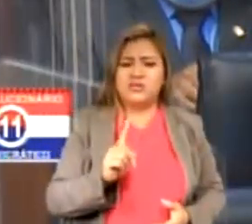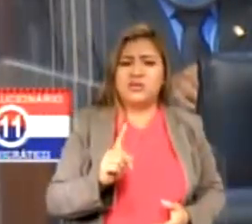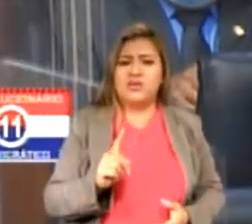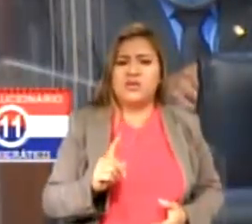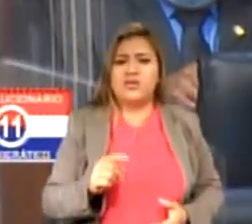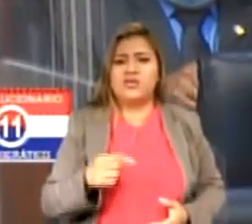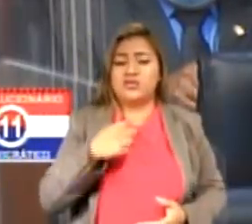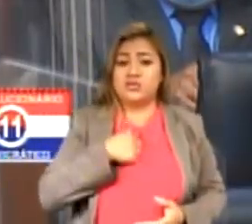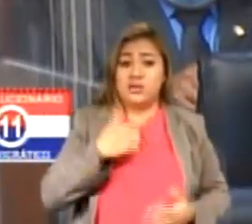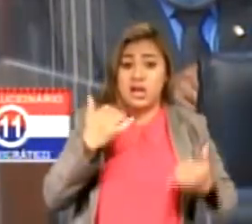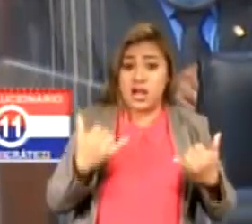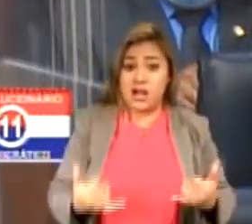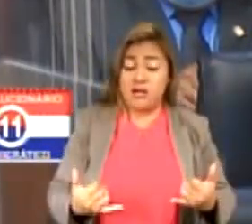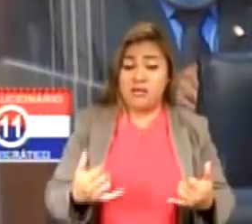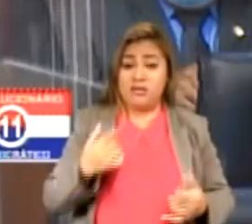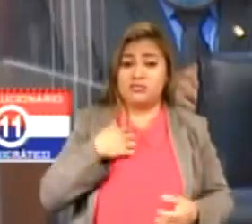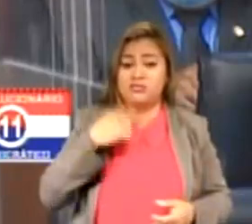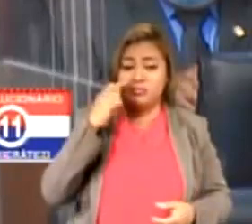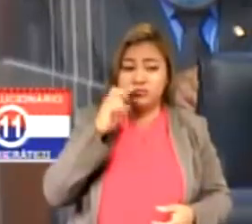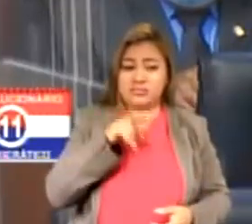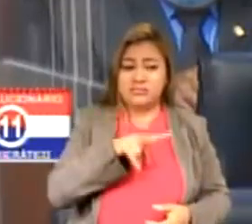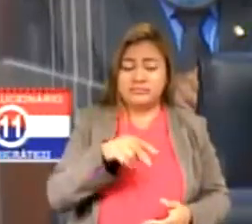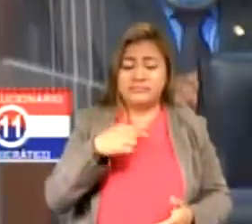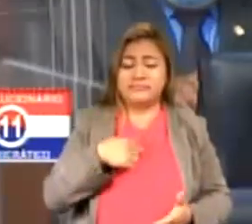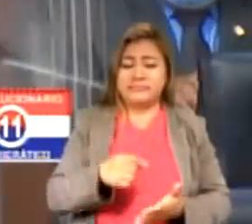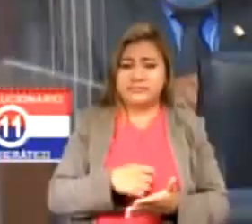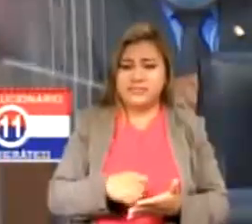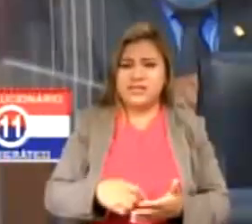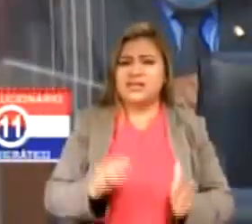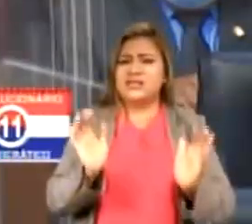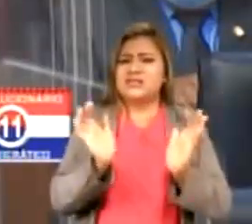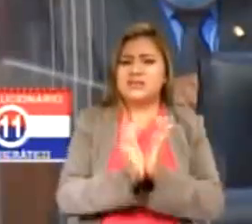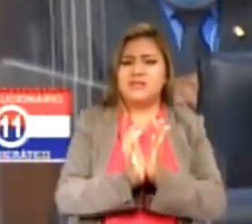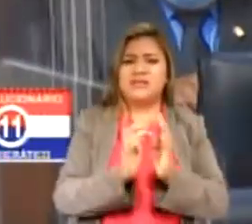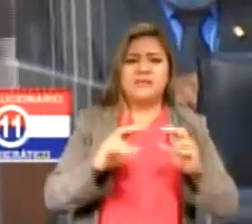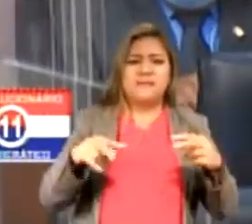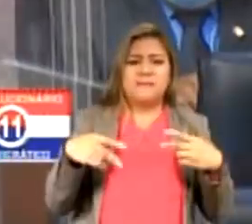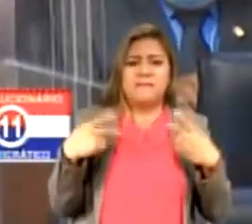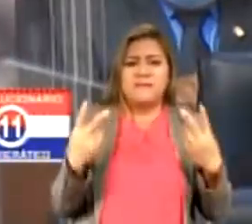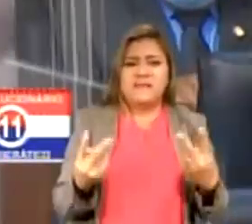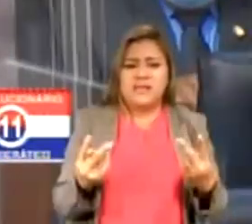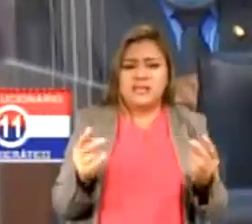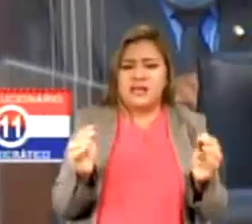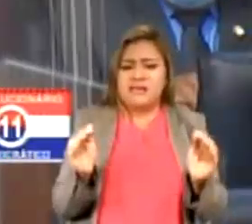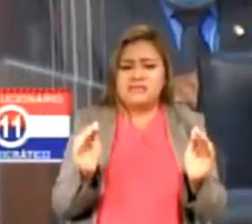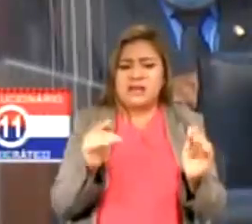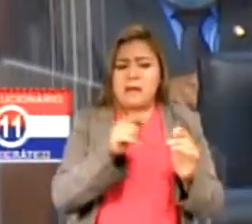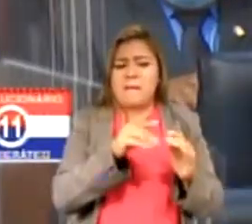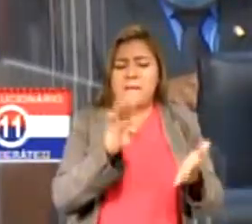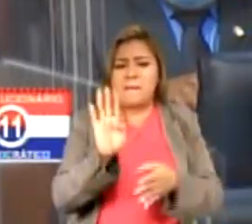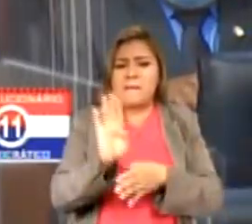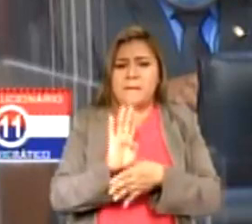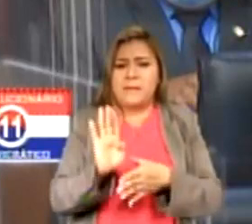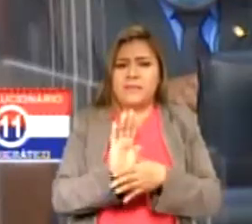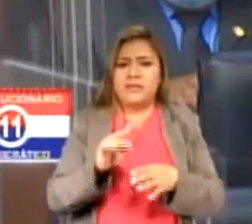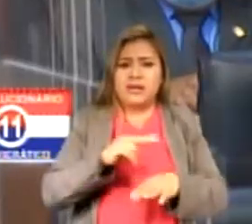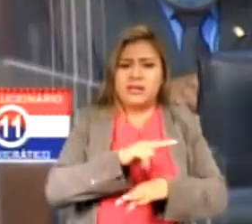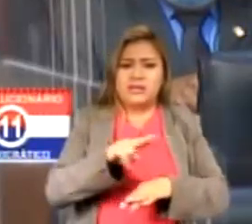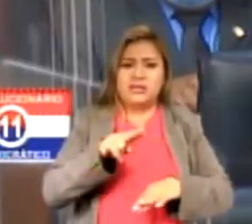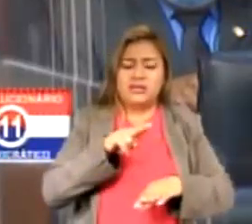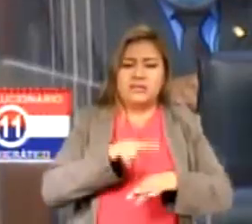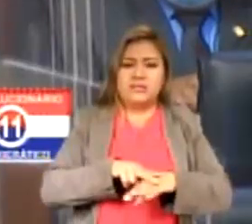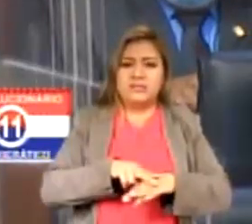programas inexistentes de vivienda, seguros de vivienda que no existían, que el Banco Nacional manejaba y